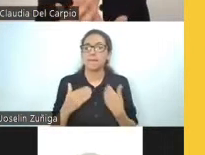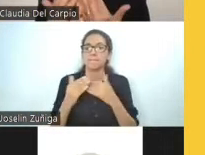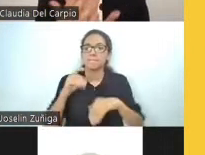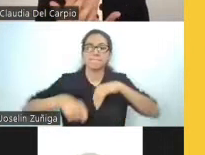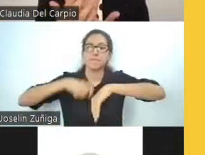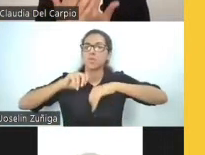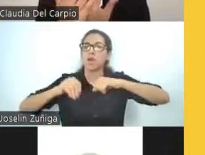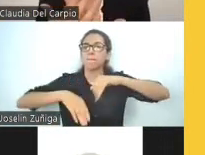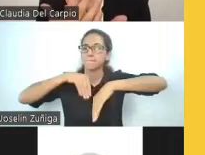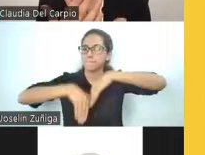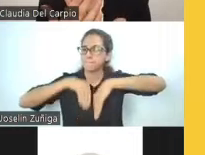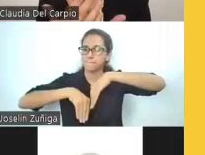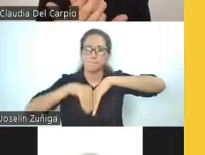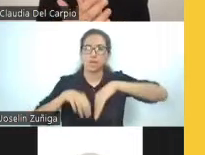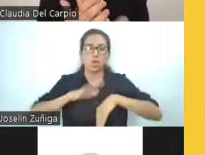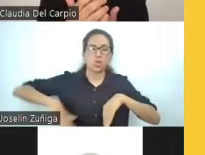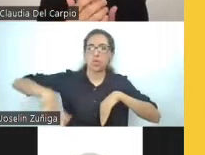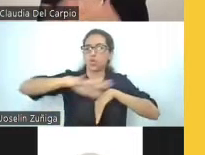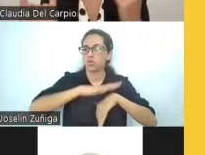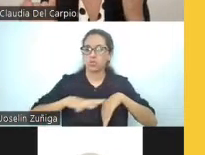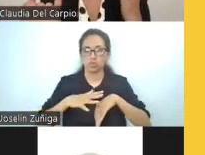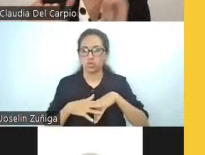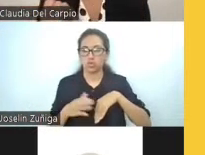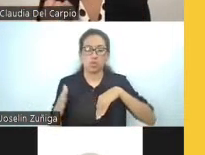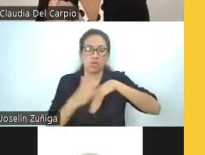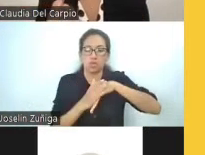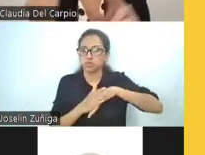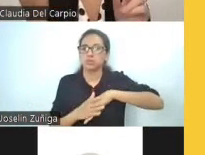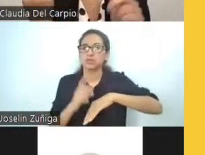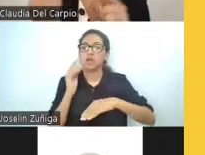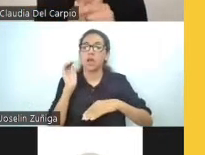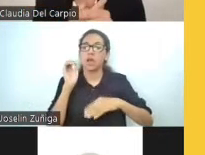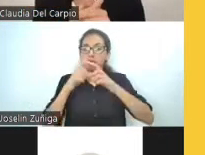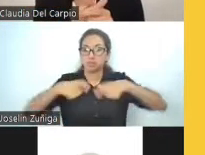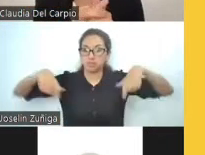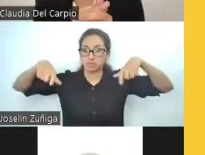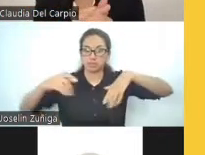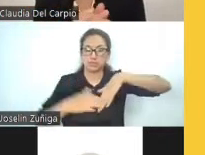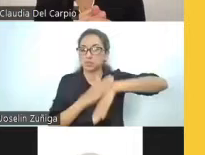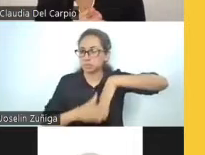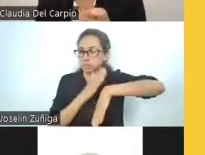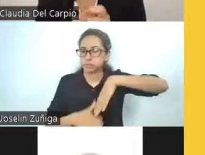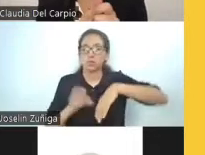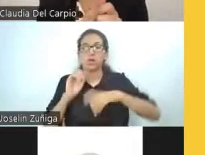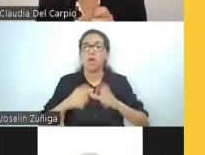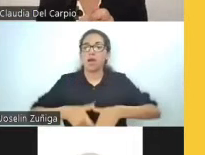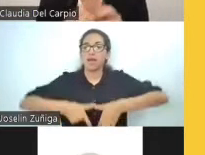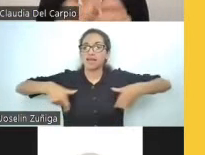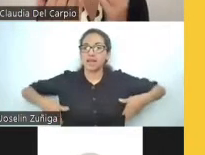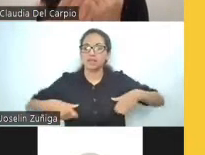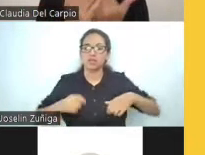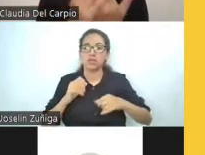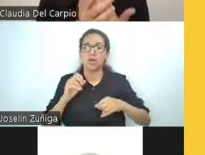o en mayor contacto con todo lo que le ponemos a la vulva. Las toallas higiénicas, la ropa interior, que a veces no es de la mejor